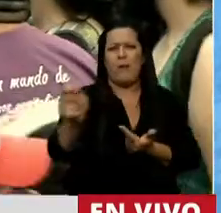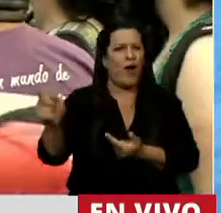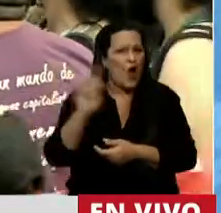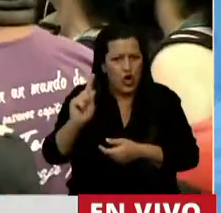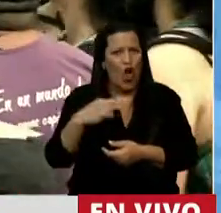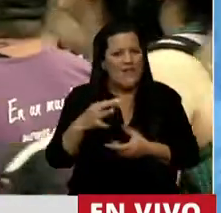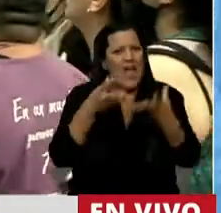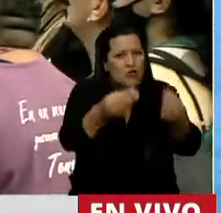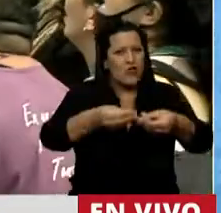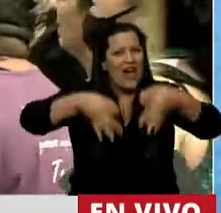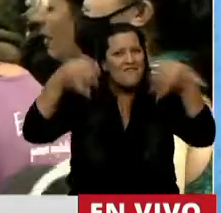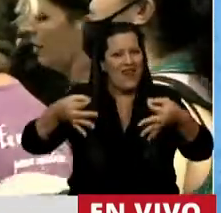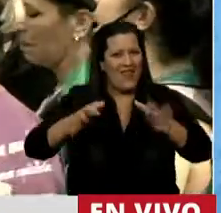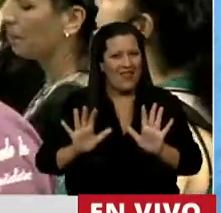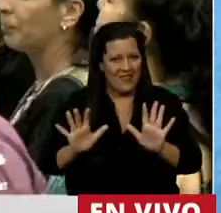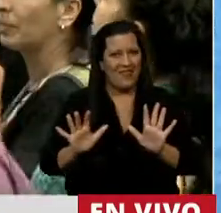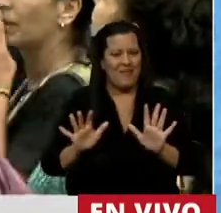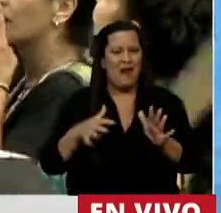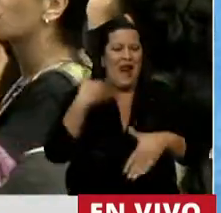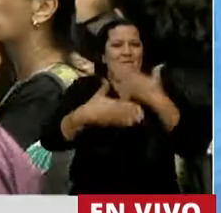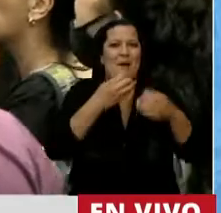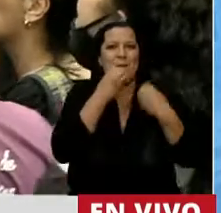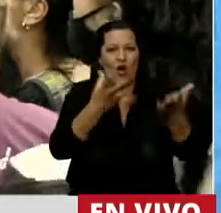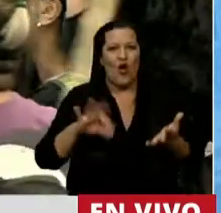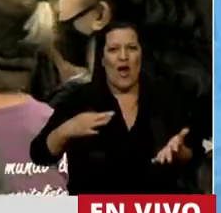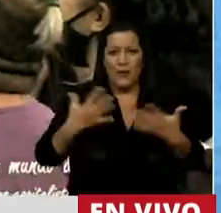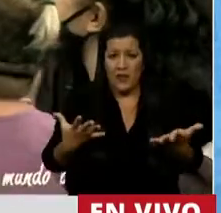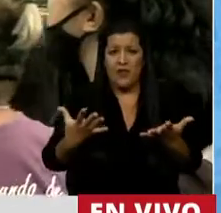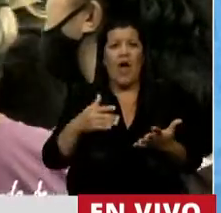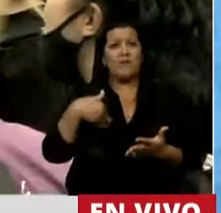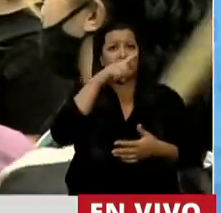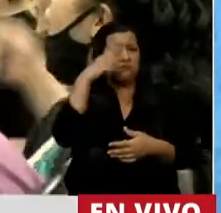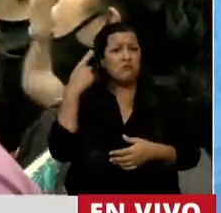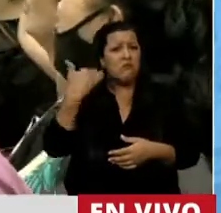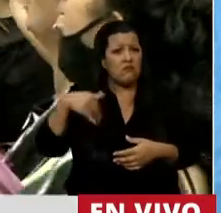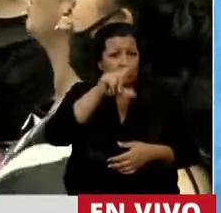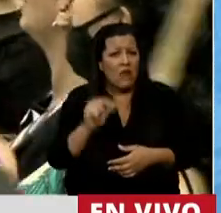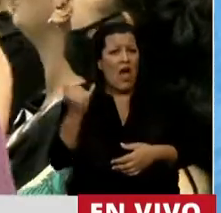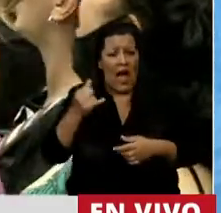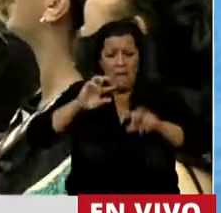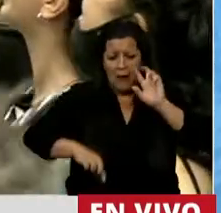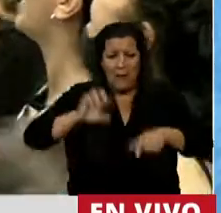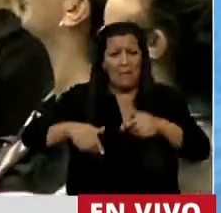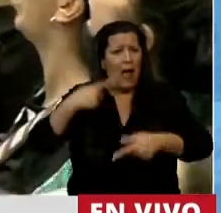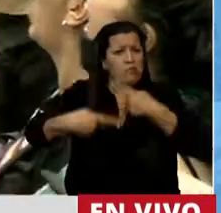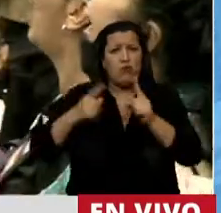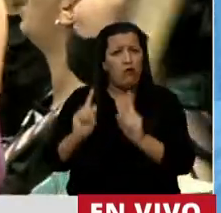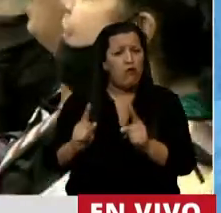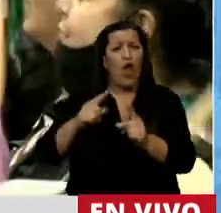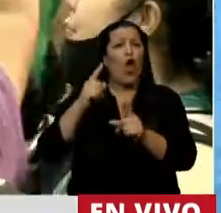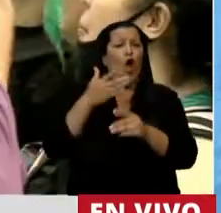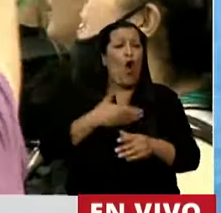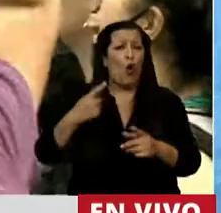impacto en las condiciones de vida de las personas. Nuestro país posee políticas públicas que han tenido continuidad a lo largo de los años y a través de los